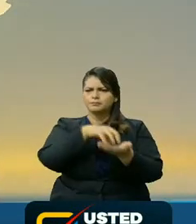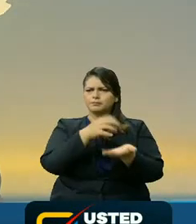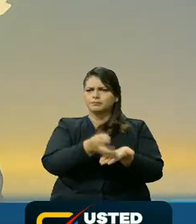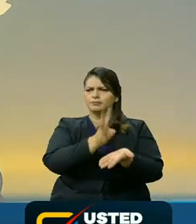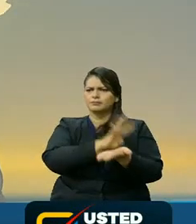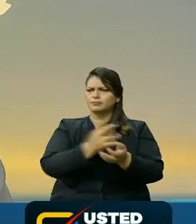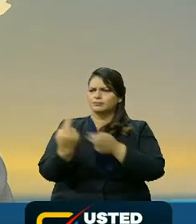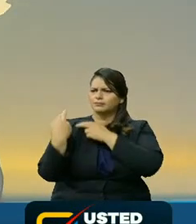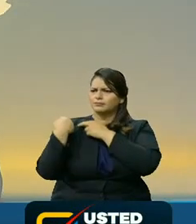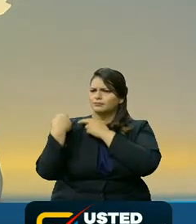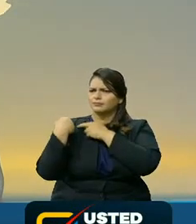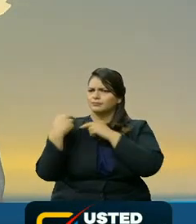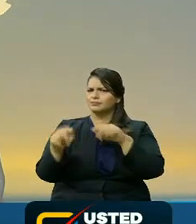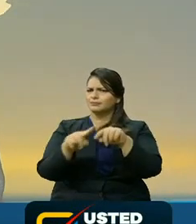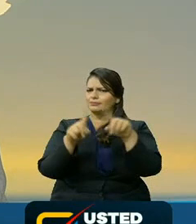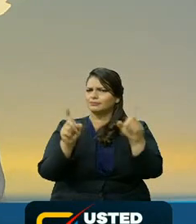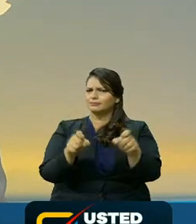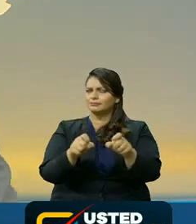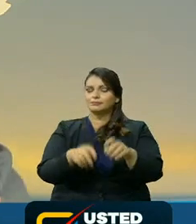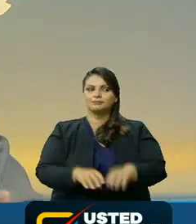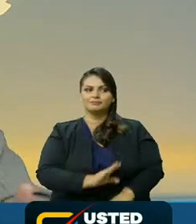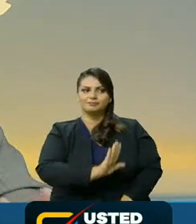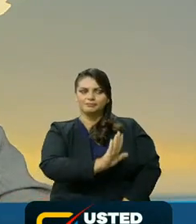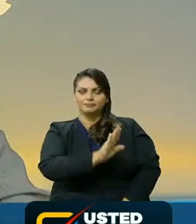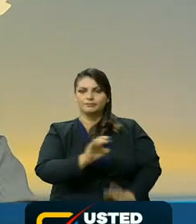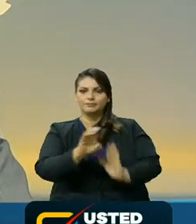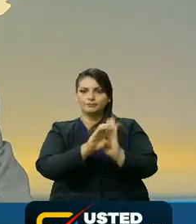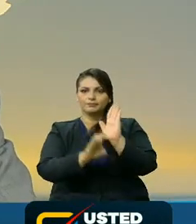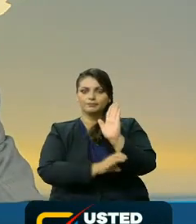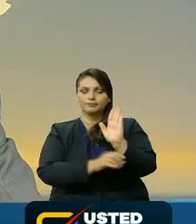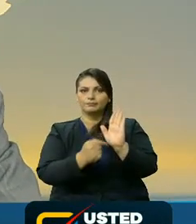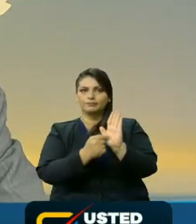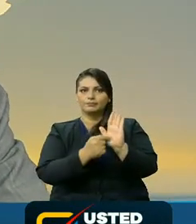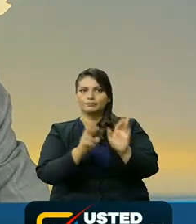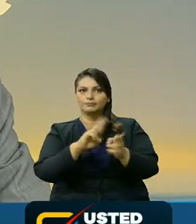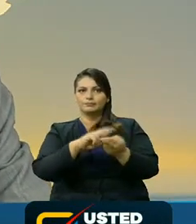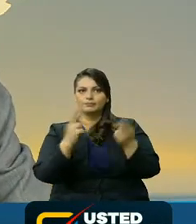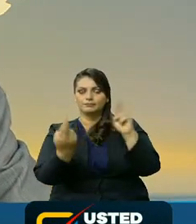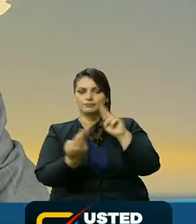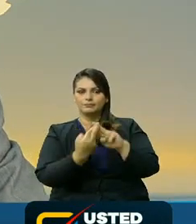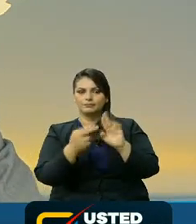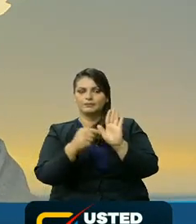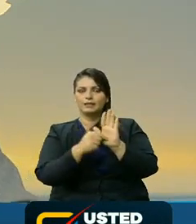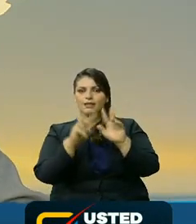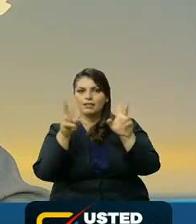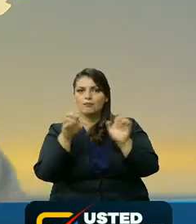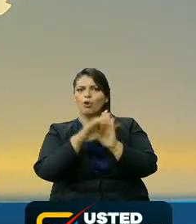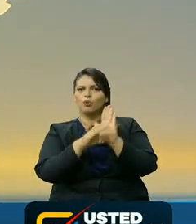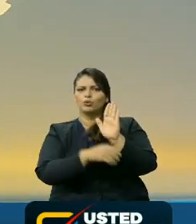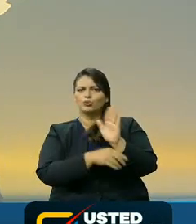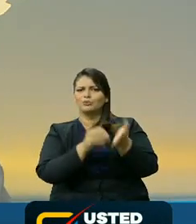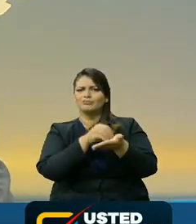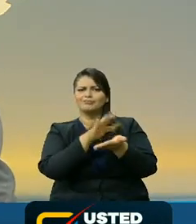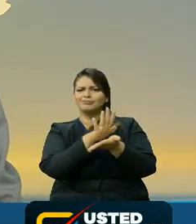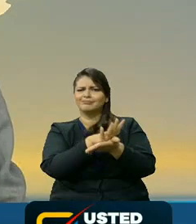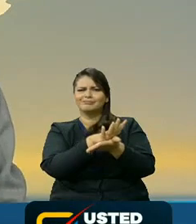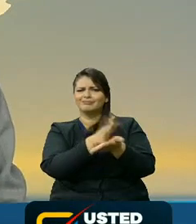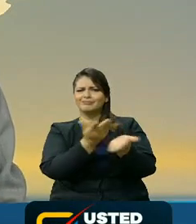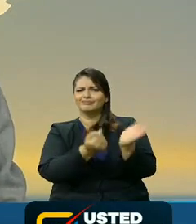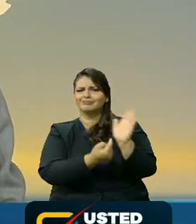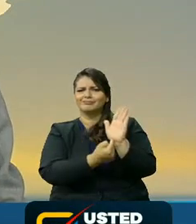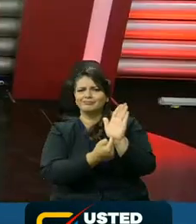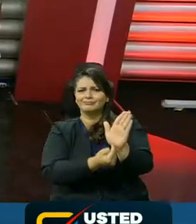reforma constitucional. Porque ahí están considerados aspectos constitucionales que no puede ser la Constitución. Lo que tiene que ser dentro